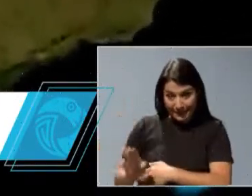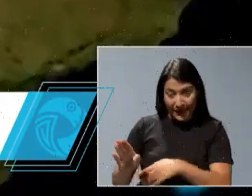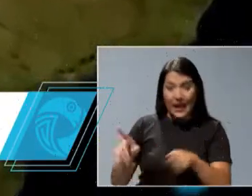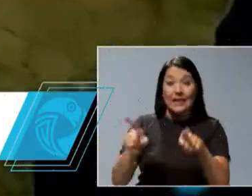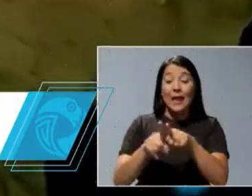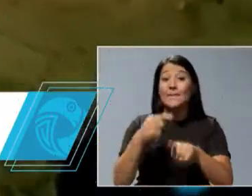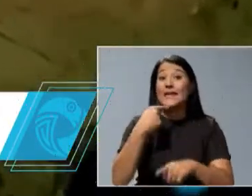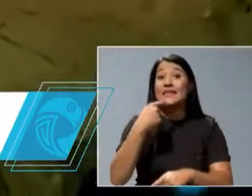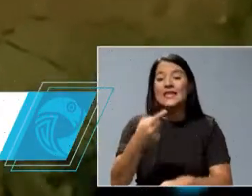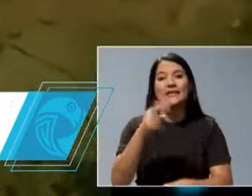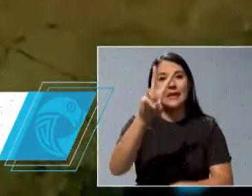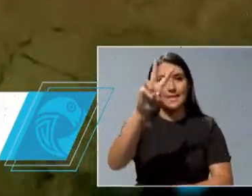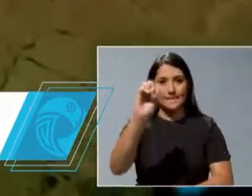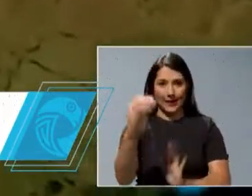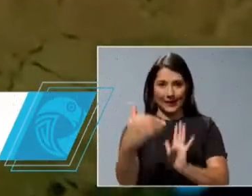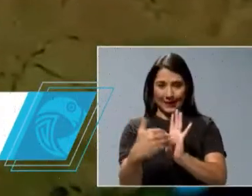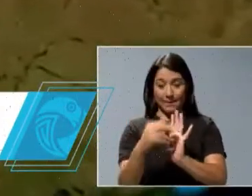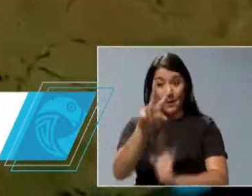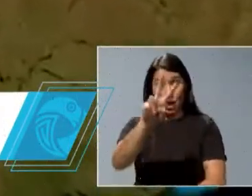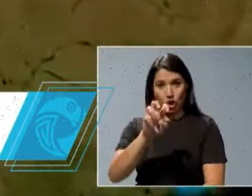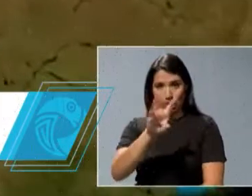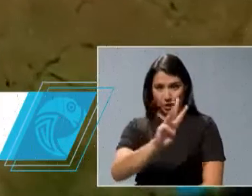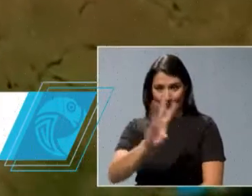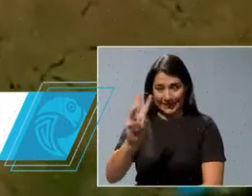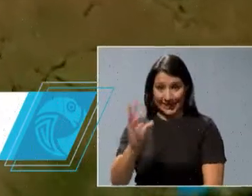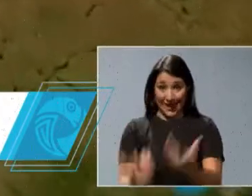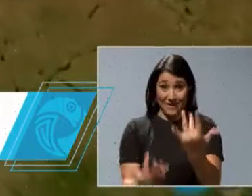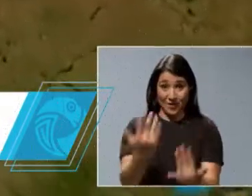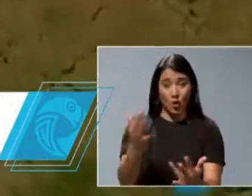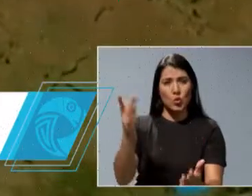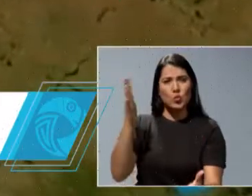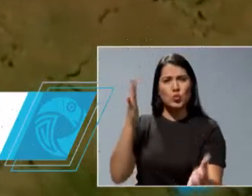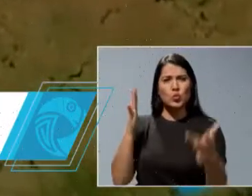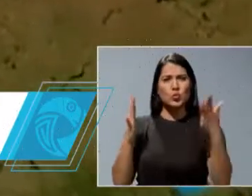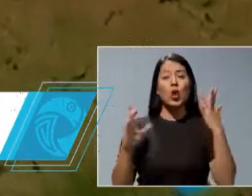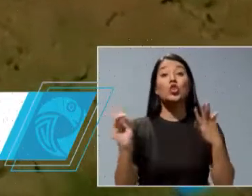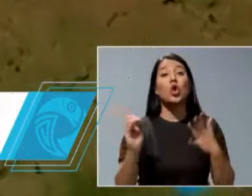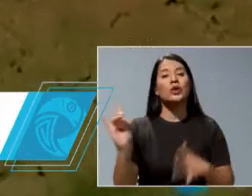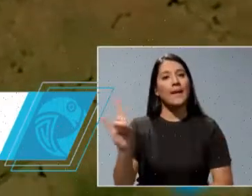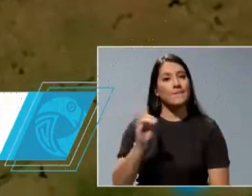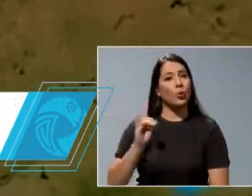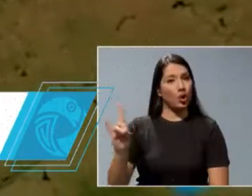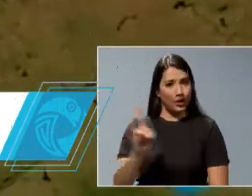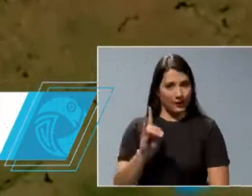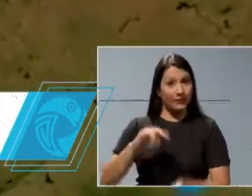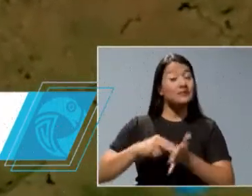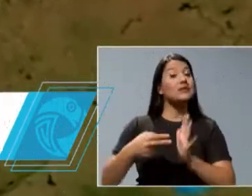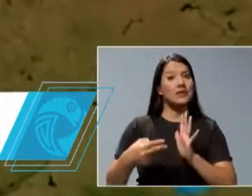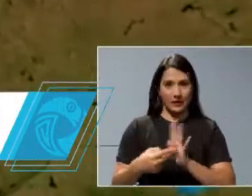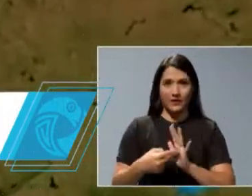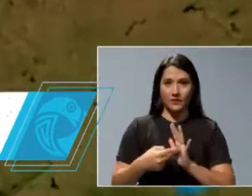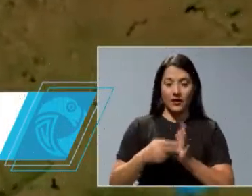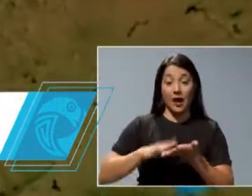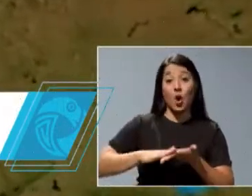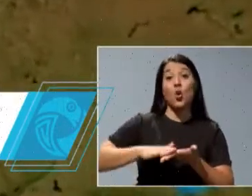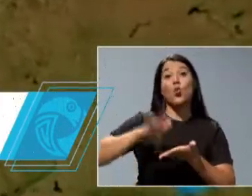otros 20.266 incendios forestales en Bolivia, lo cual representa un aumento interanual de